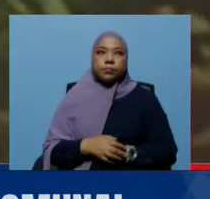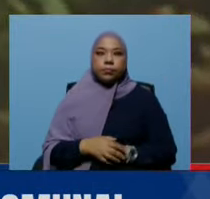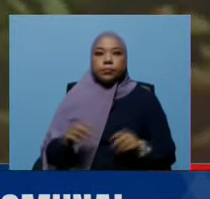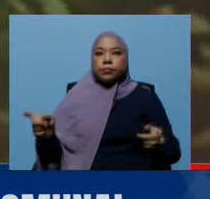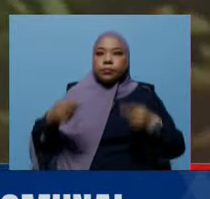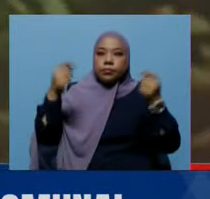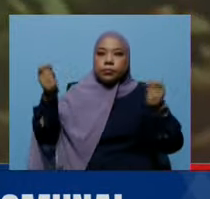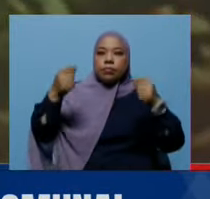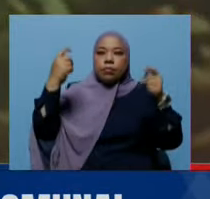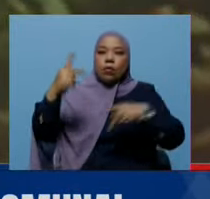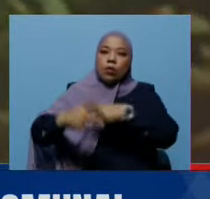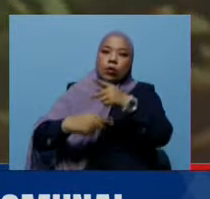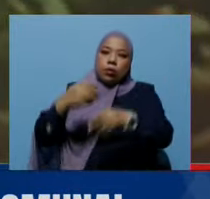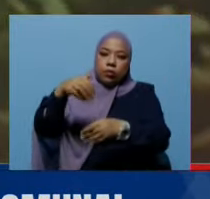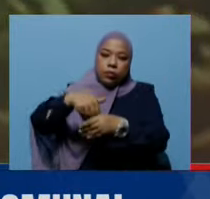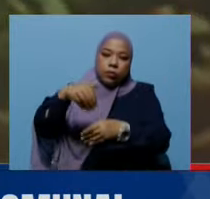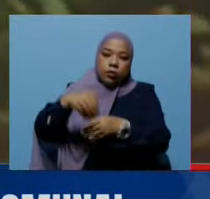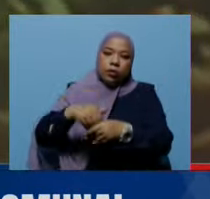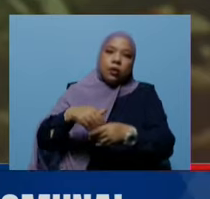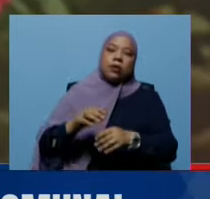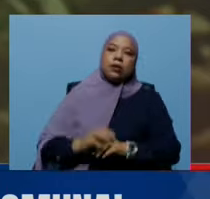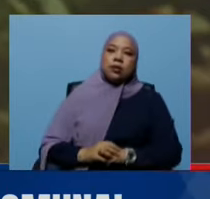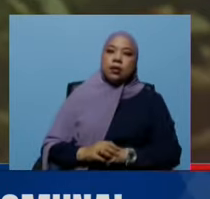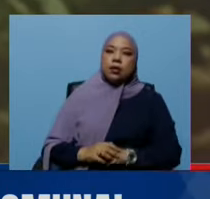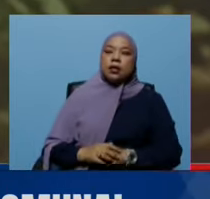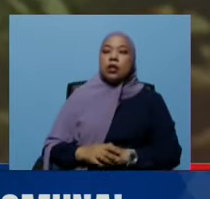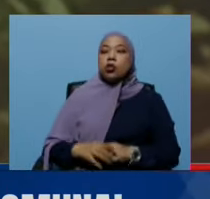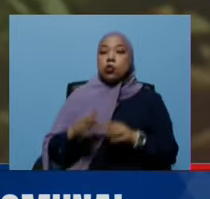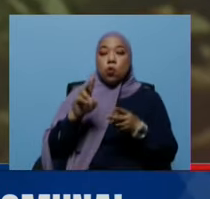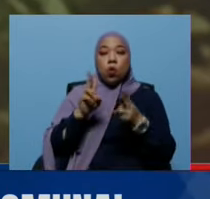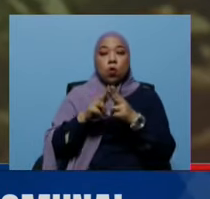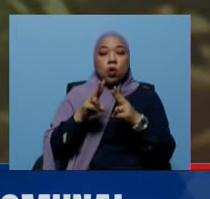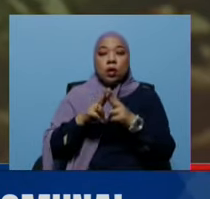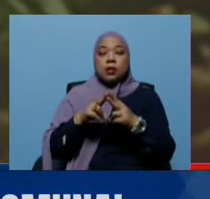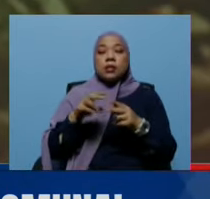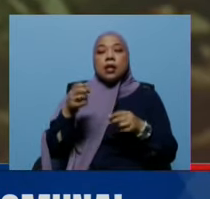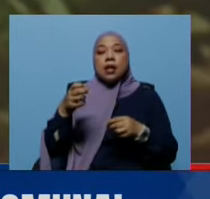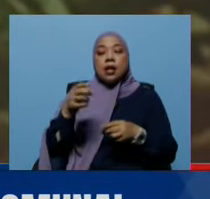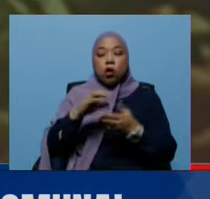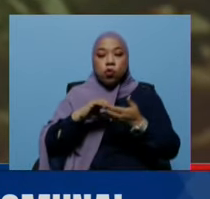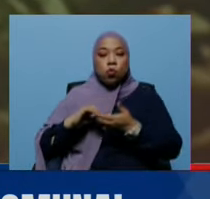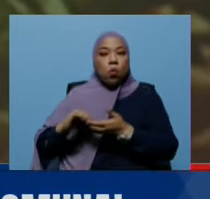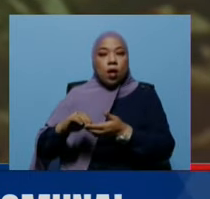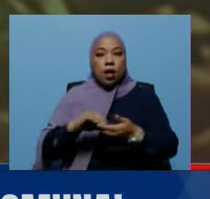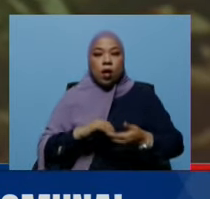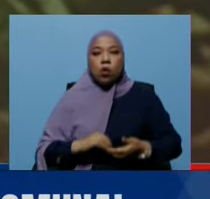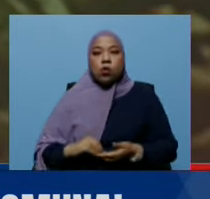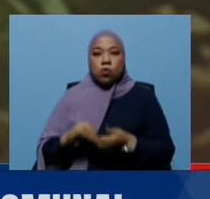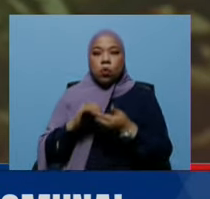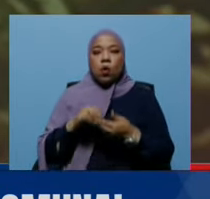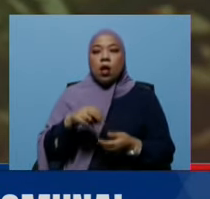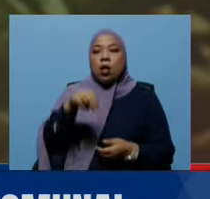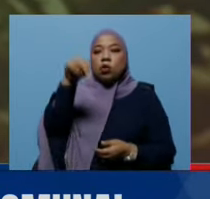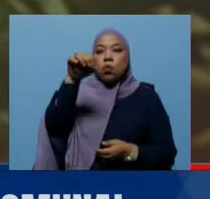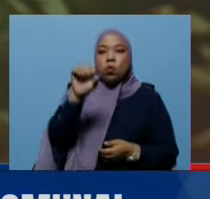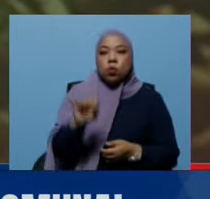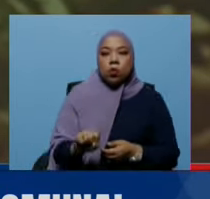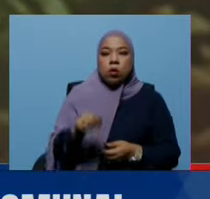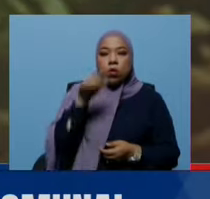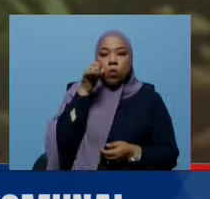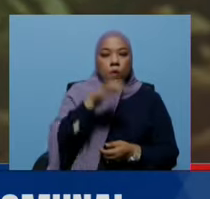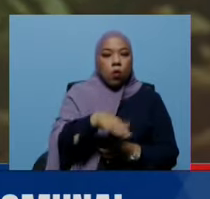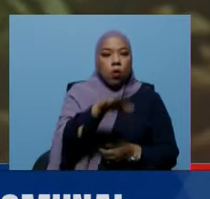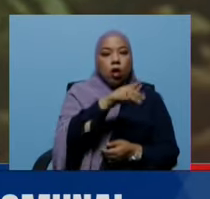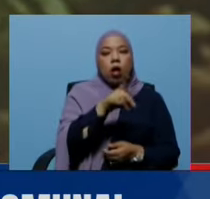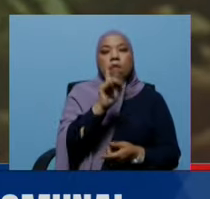campaña electoral, recorrí Trujillo de norte a sur, de este a oeste. Al único lugar que no fui fue a Boconó, pero voy muy